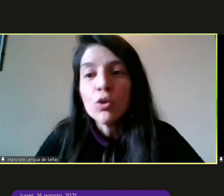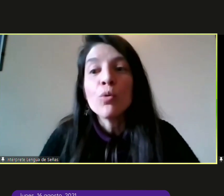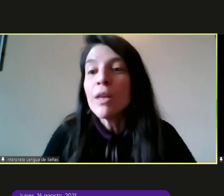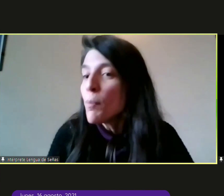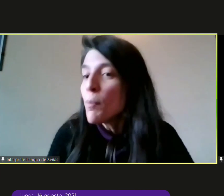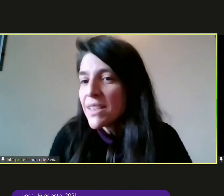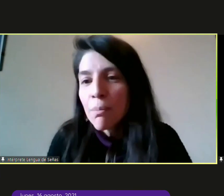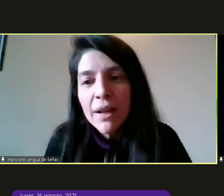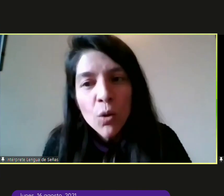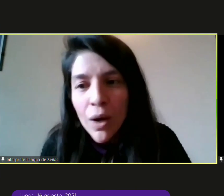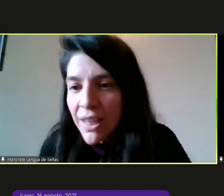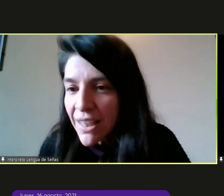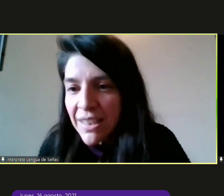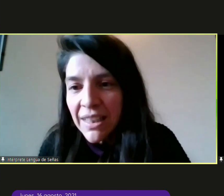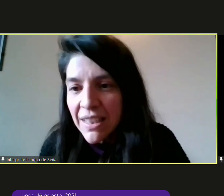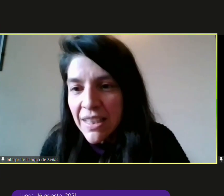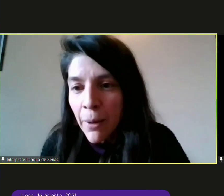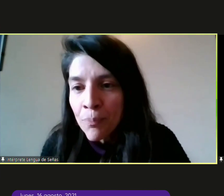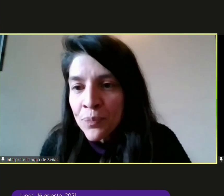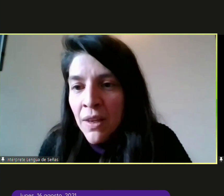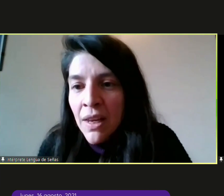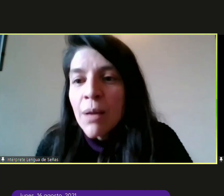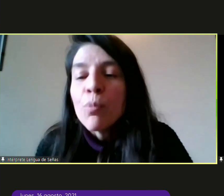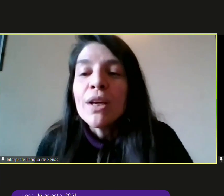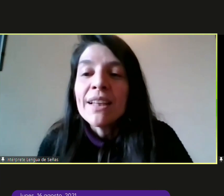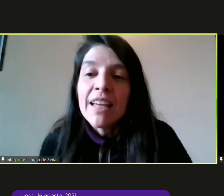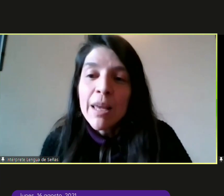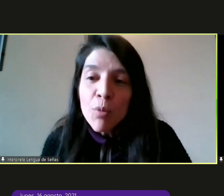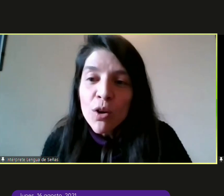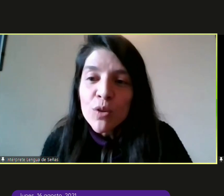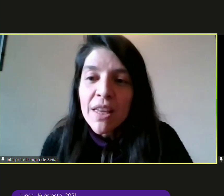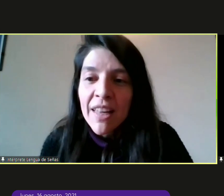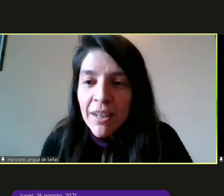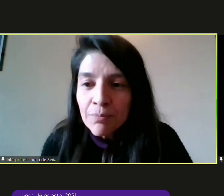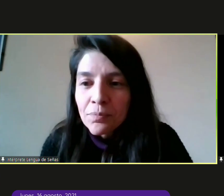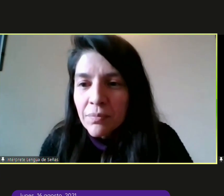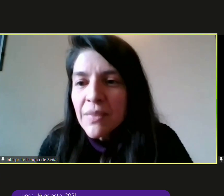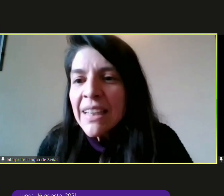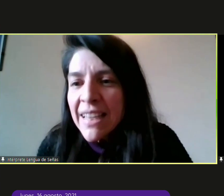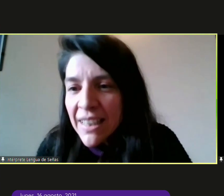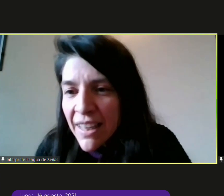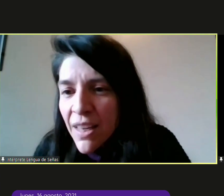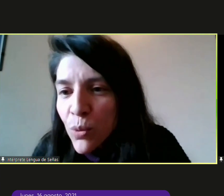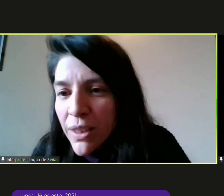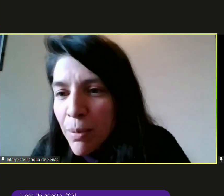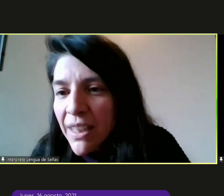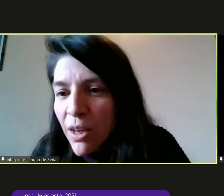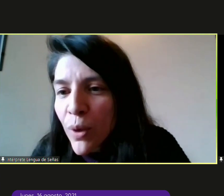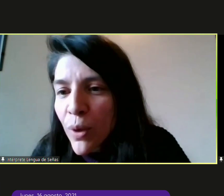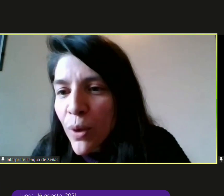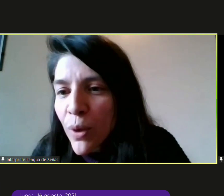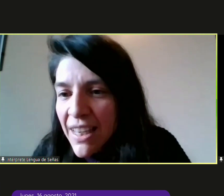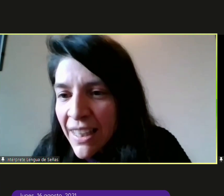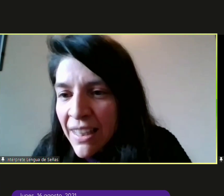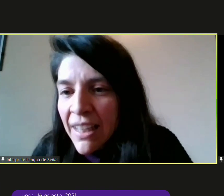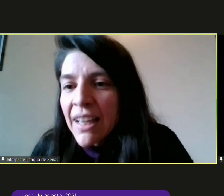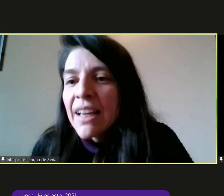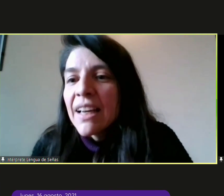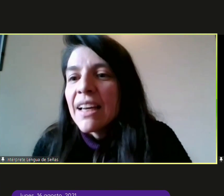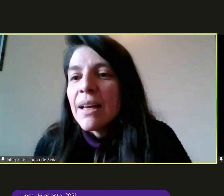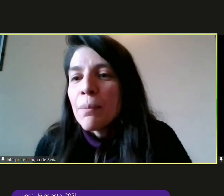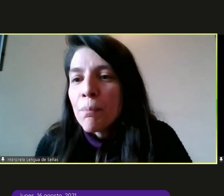estaba explicando. No podemos participar en cualquier instancia, porque tenemos que considerar la existencia de un intérprete de lengua de